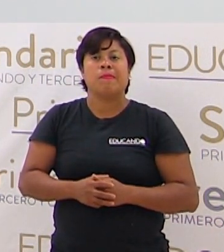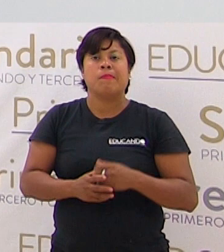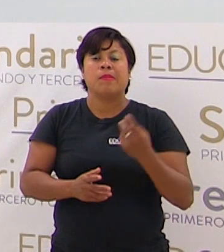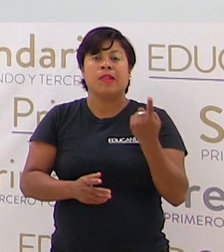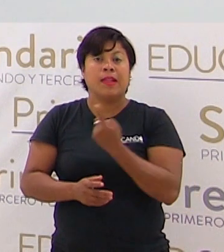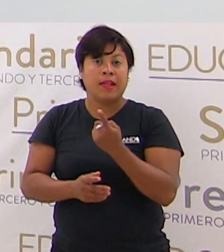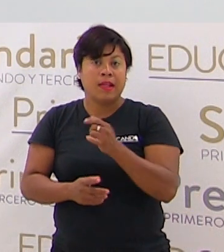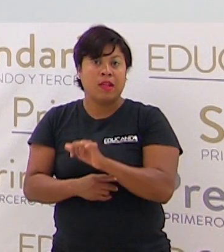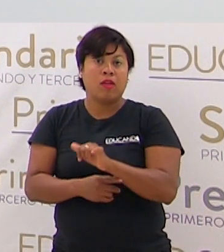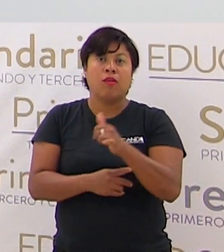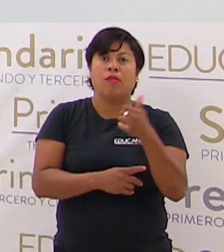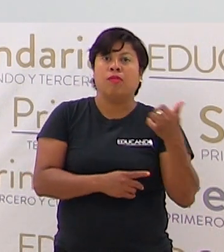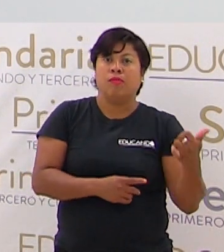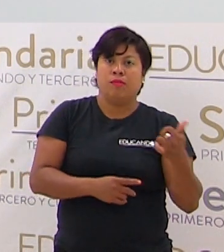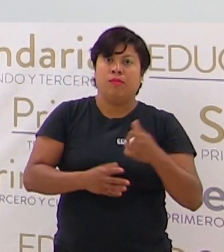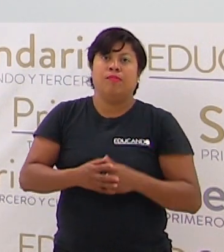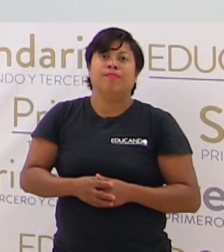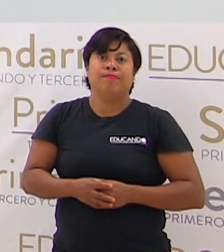que otra.